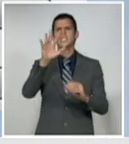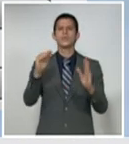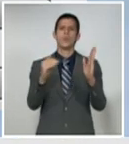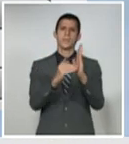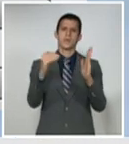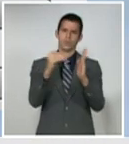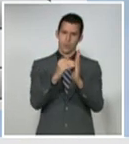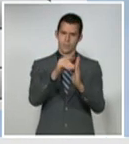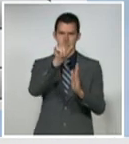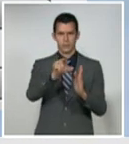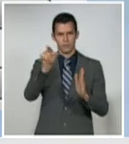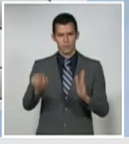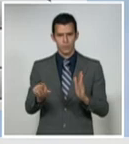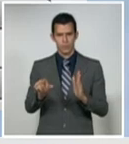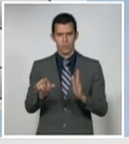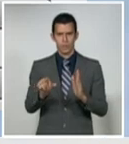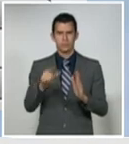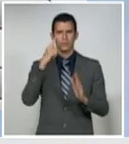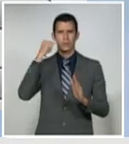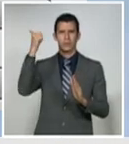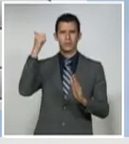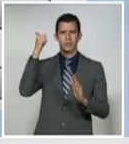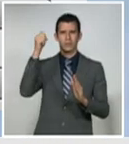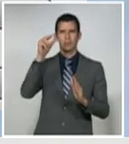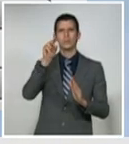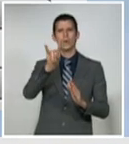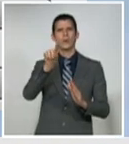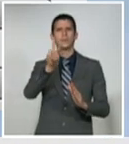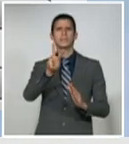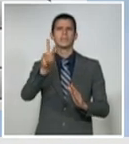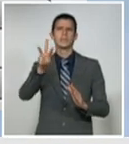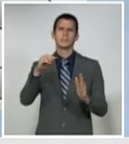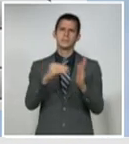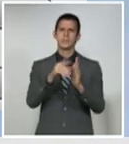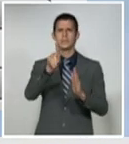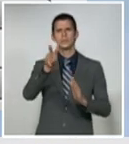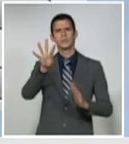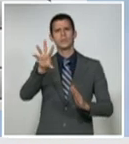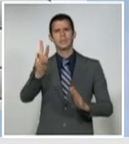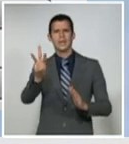55.923.153 casos confirmados. Activos ayer, un número elevado,